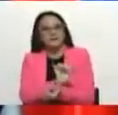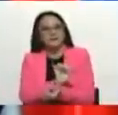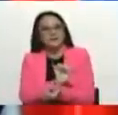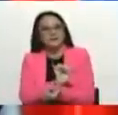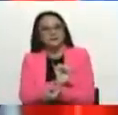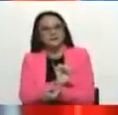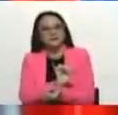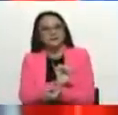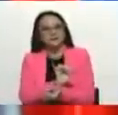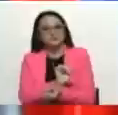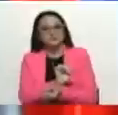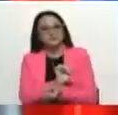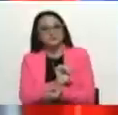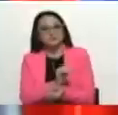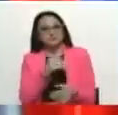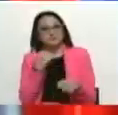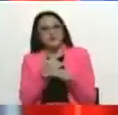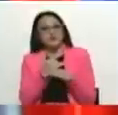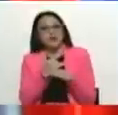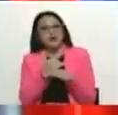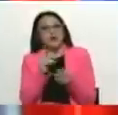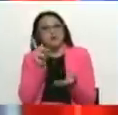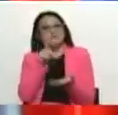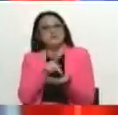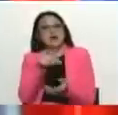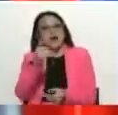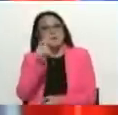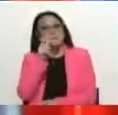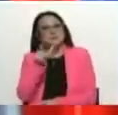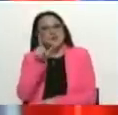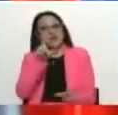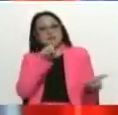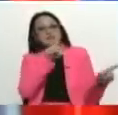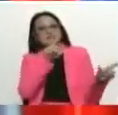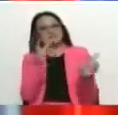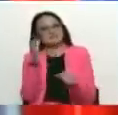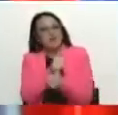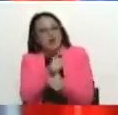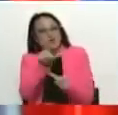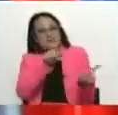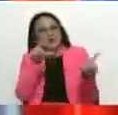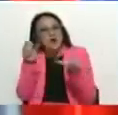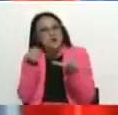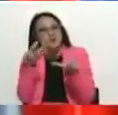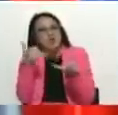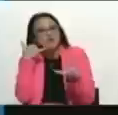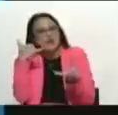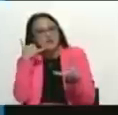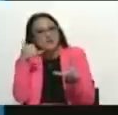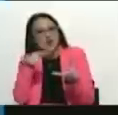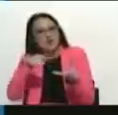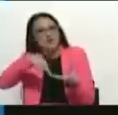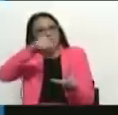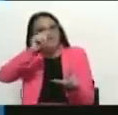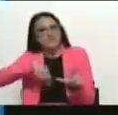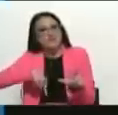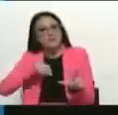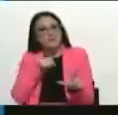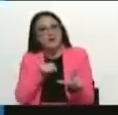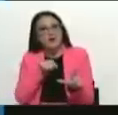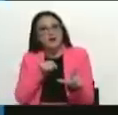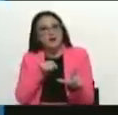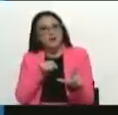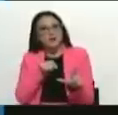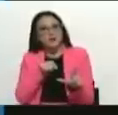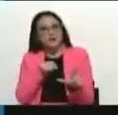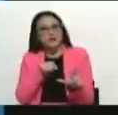Igualmente quiero destacar que en el sitio dejó un panfleto con un número telefónico firmado por